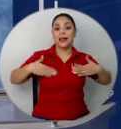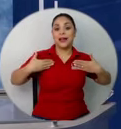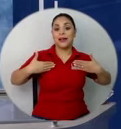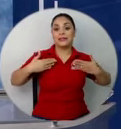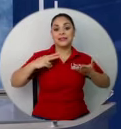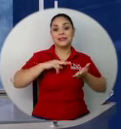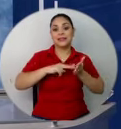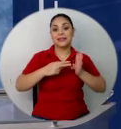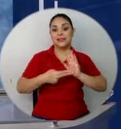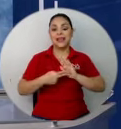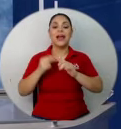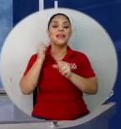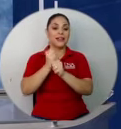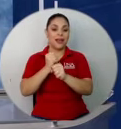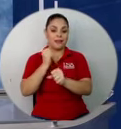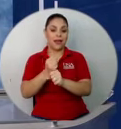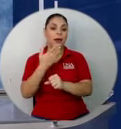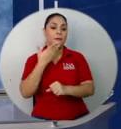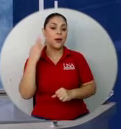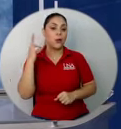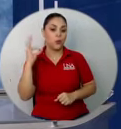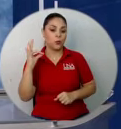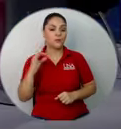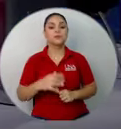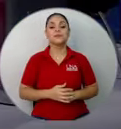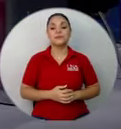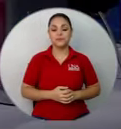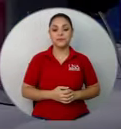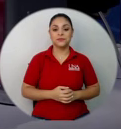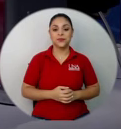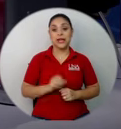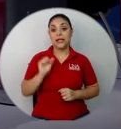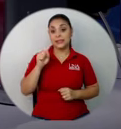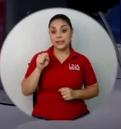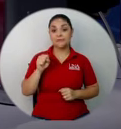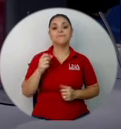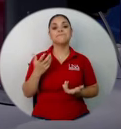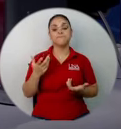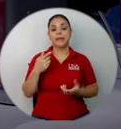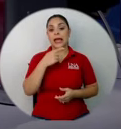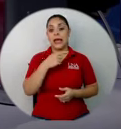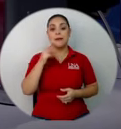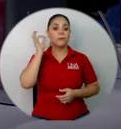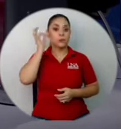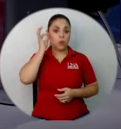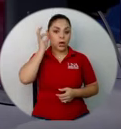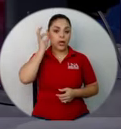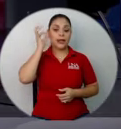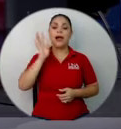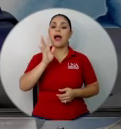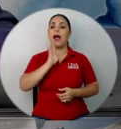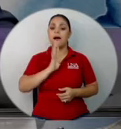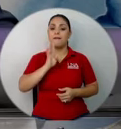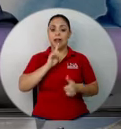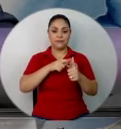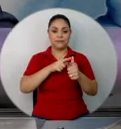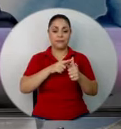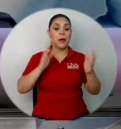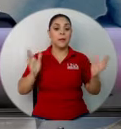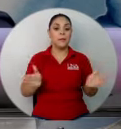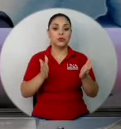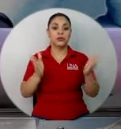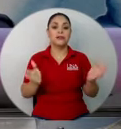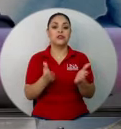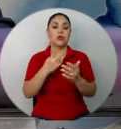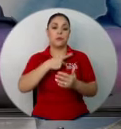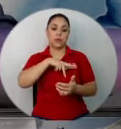trabajo. Sí. Ana Beatriz en el corte habla motivación personal, habla de